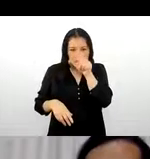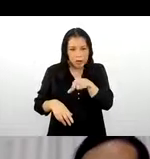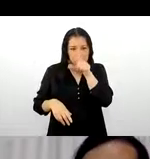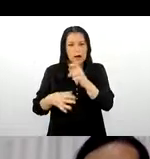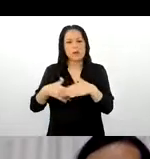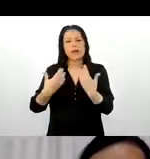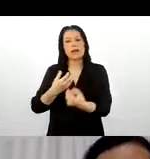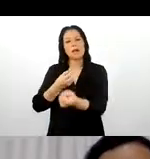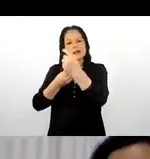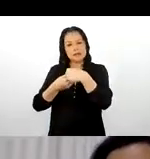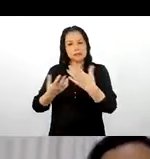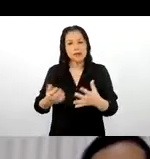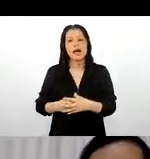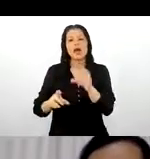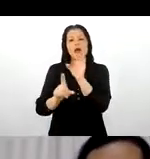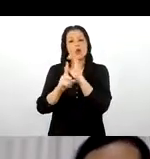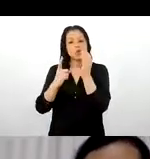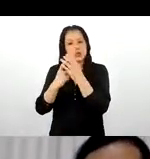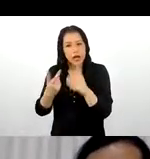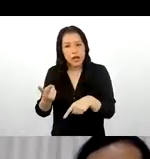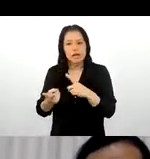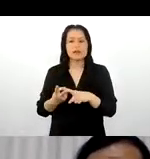participativas, culturales, ¿no?